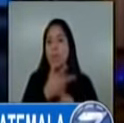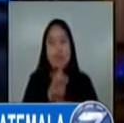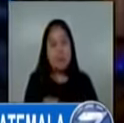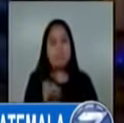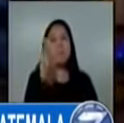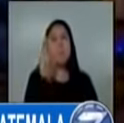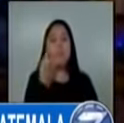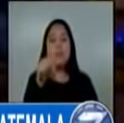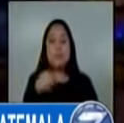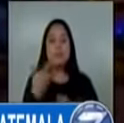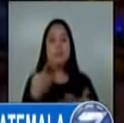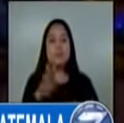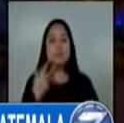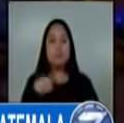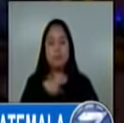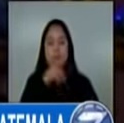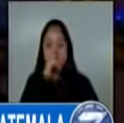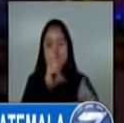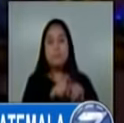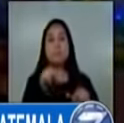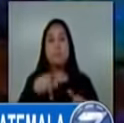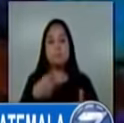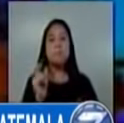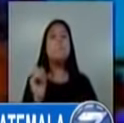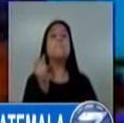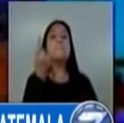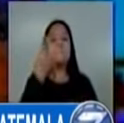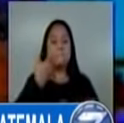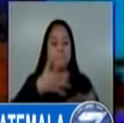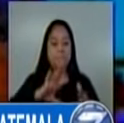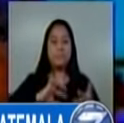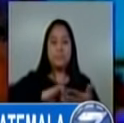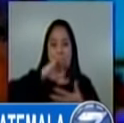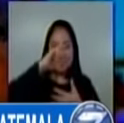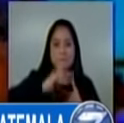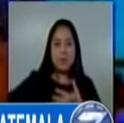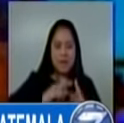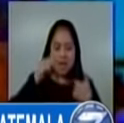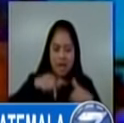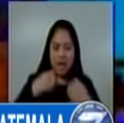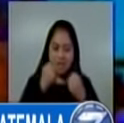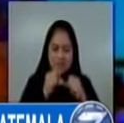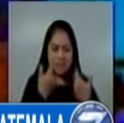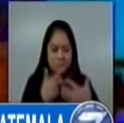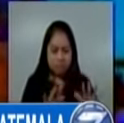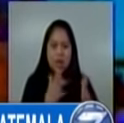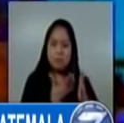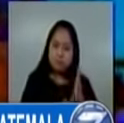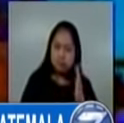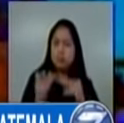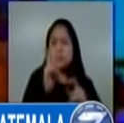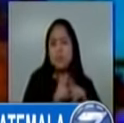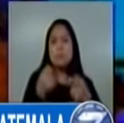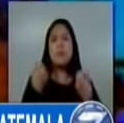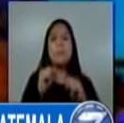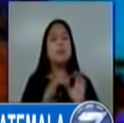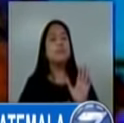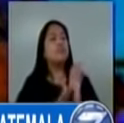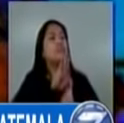principiar a concretar en los próximos meses para lograr el desarrollo de nuestra zona